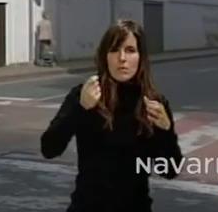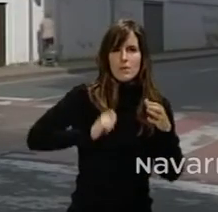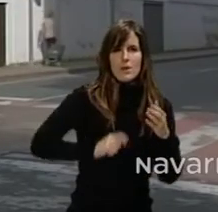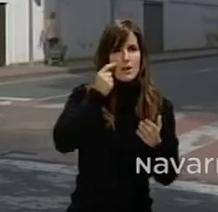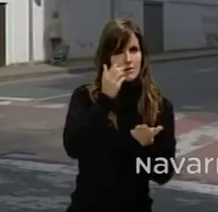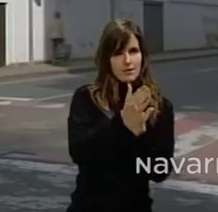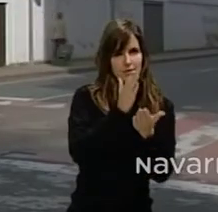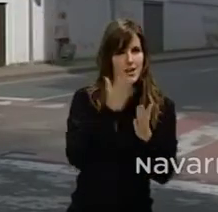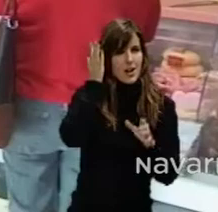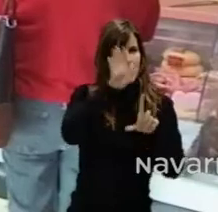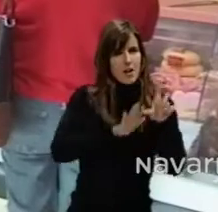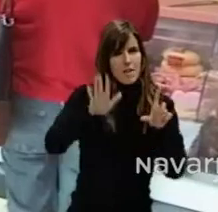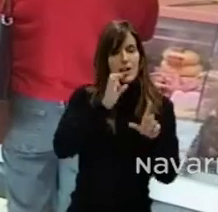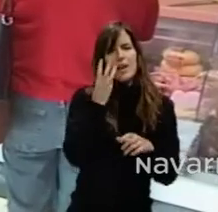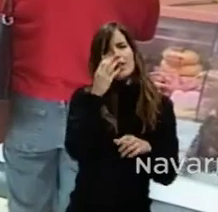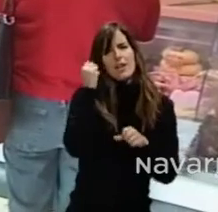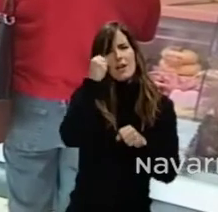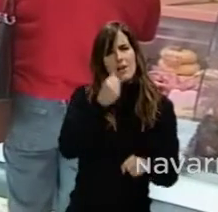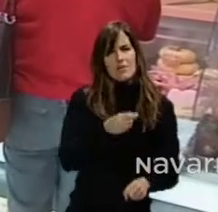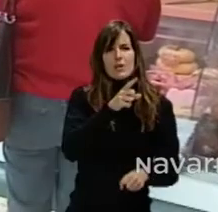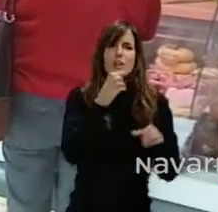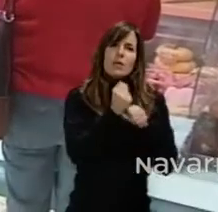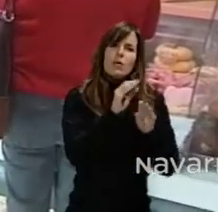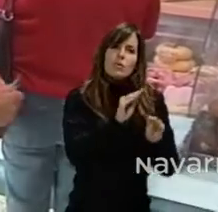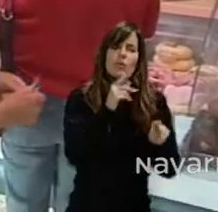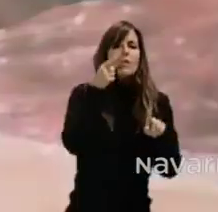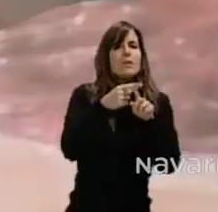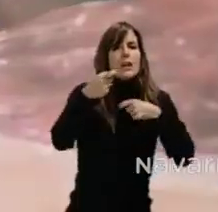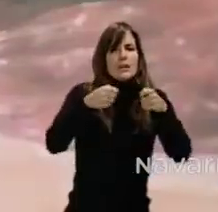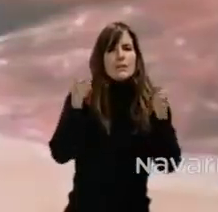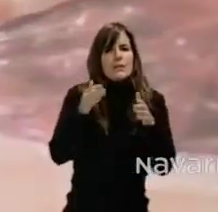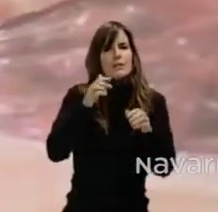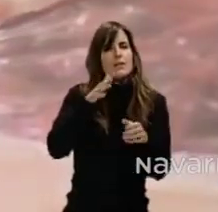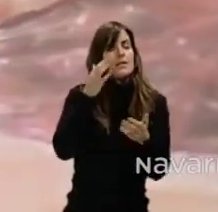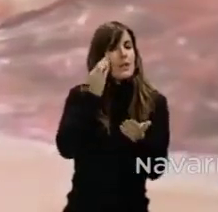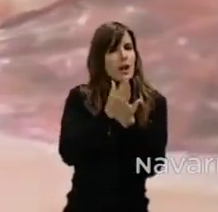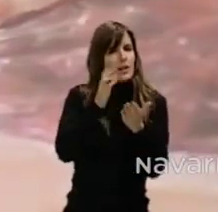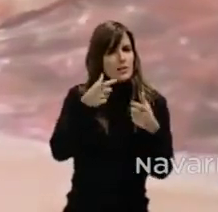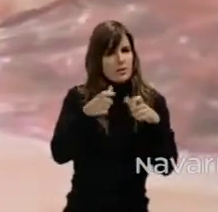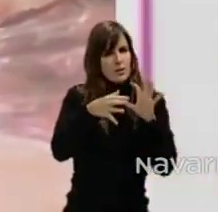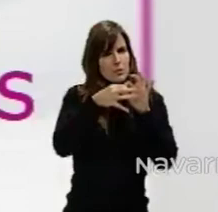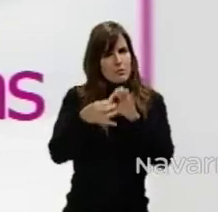de tres décadas trabajando por defender los intereses de todos los pequeños negocios relacionados con el sector.